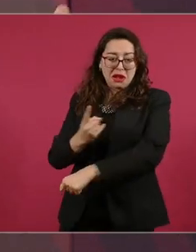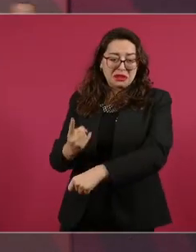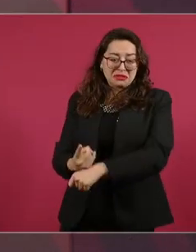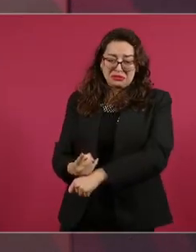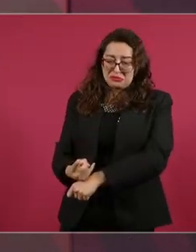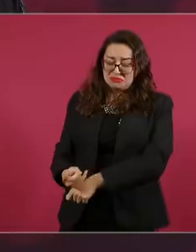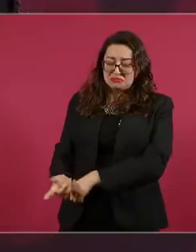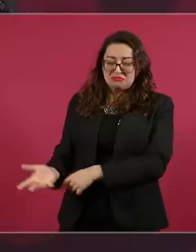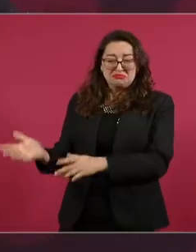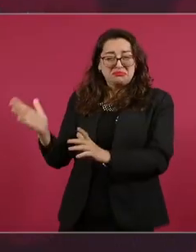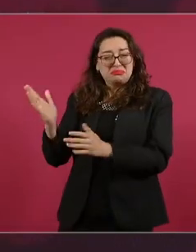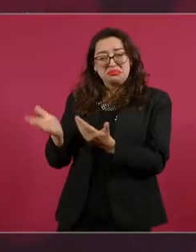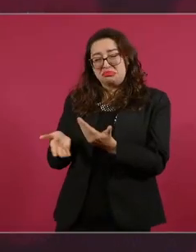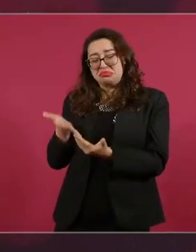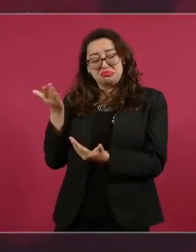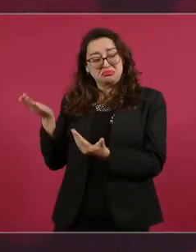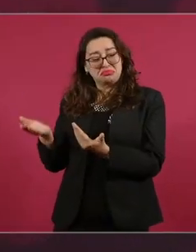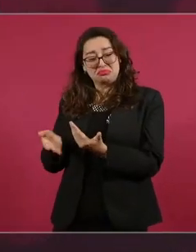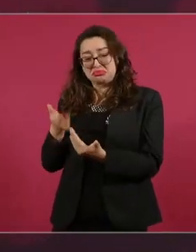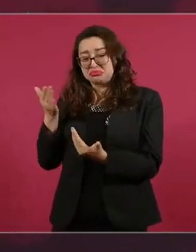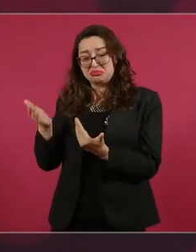Estamos hablando de